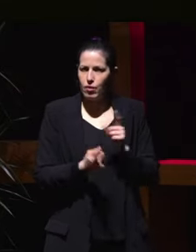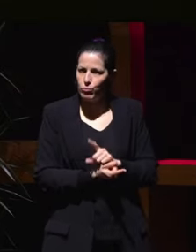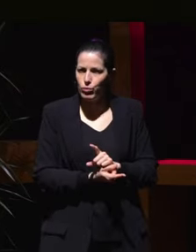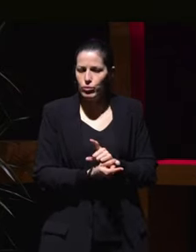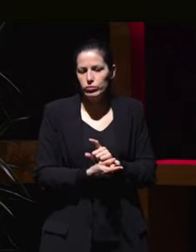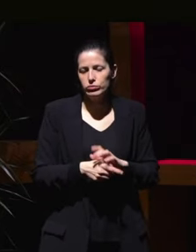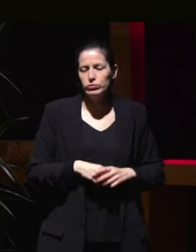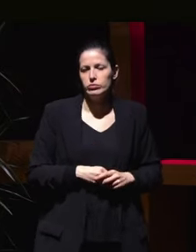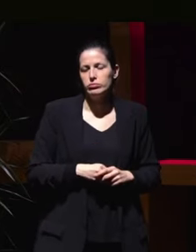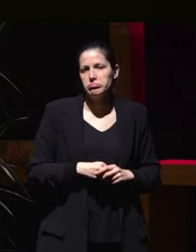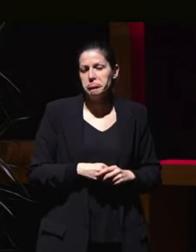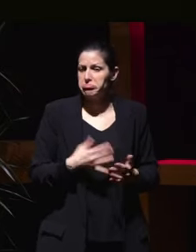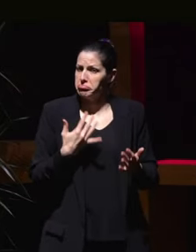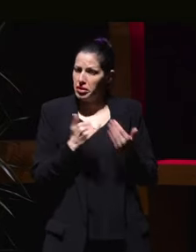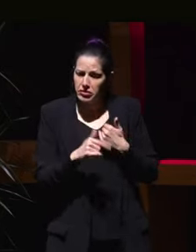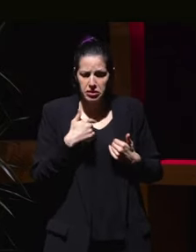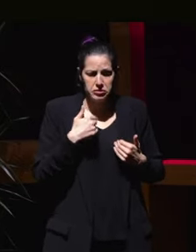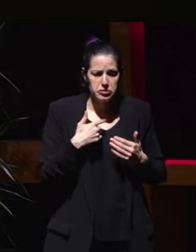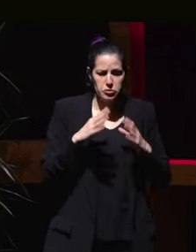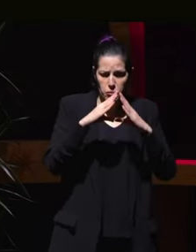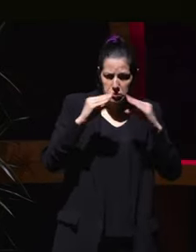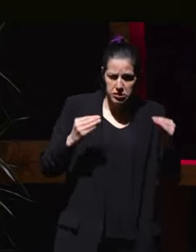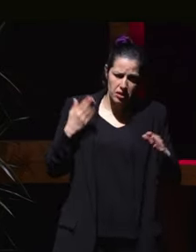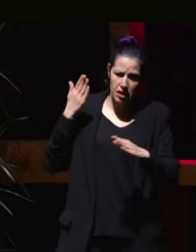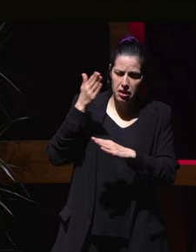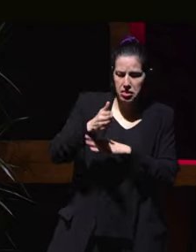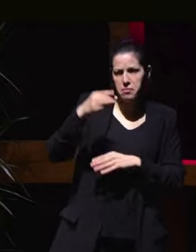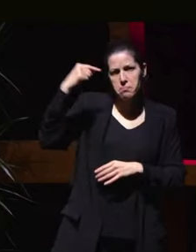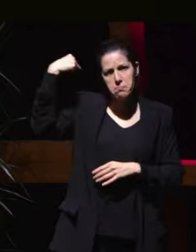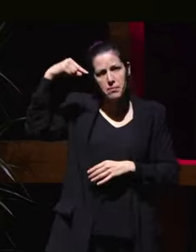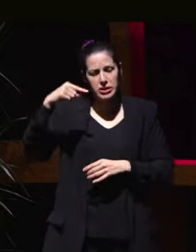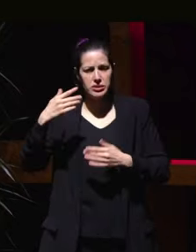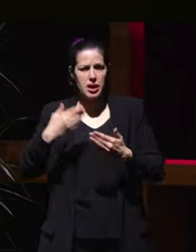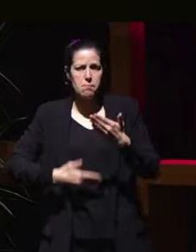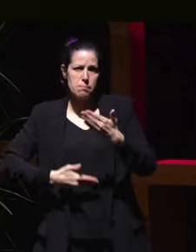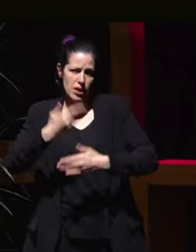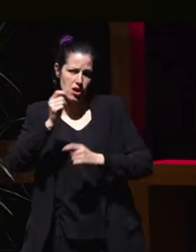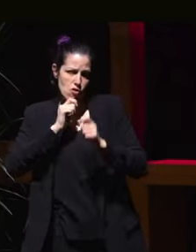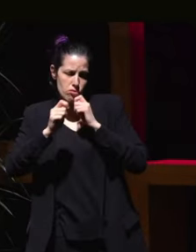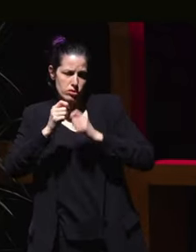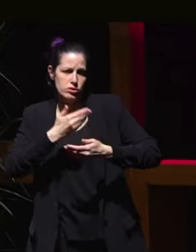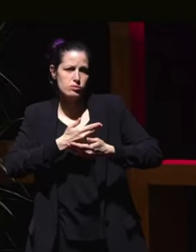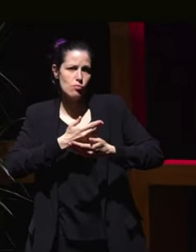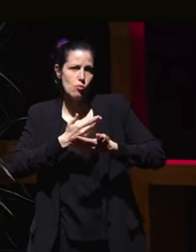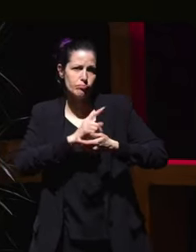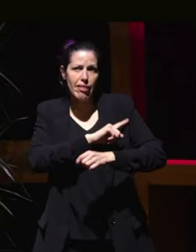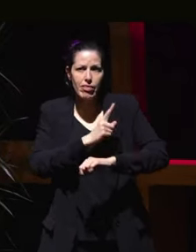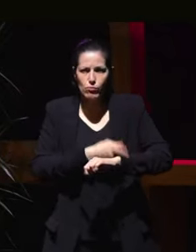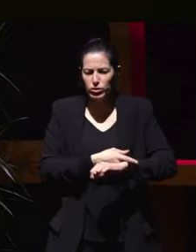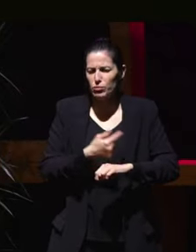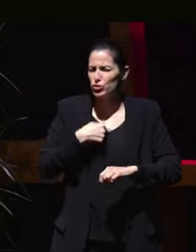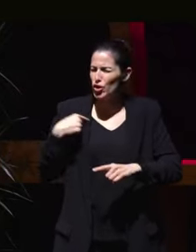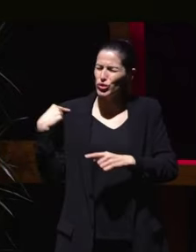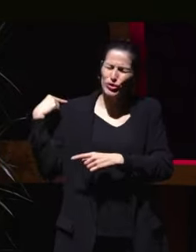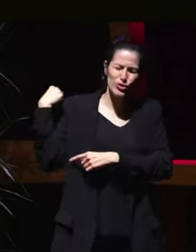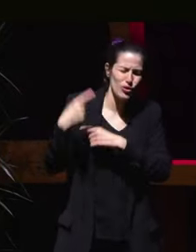final estudei unha carreira, fixen un máster en periodismo deportivo, estudo todos os días. Quen diga